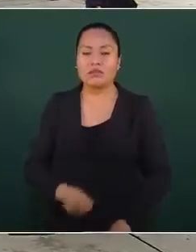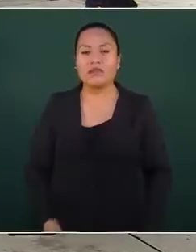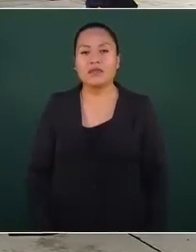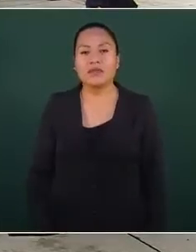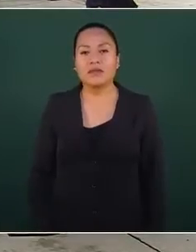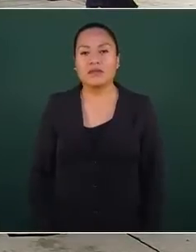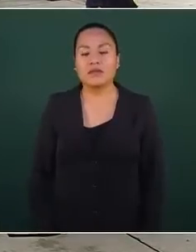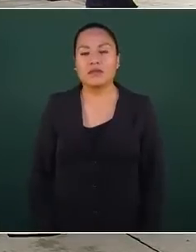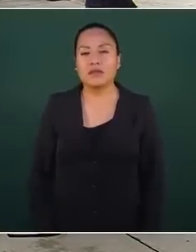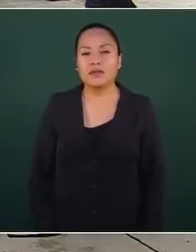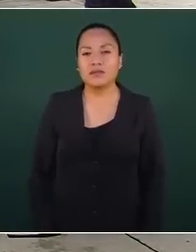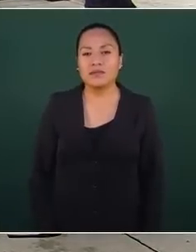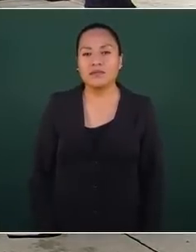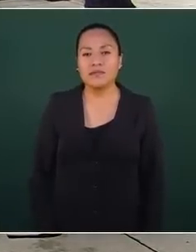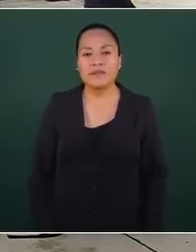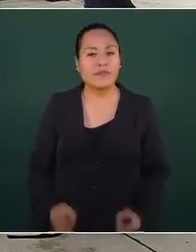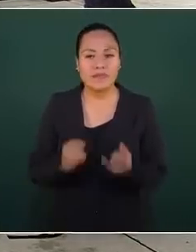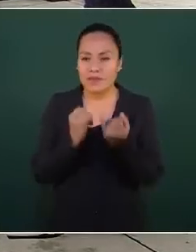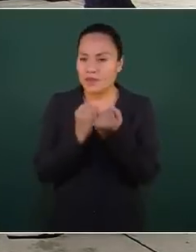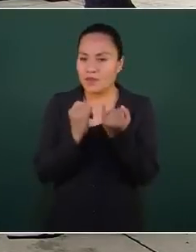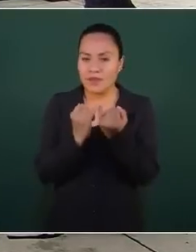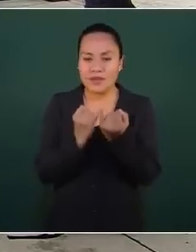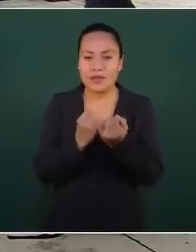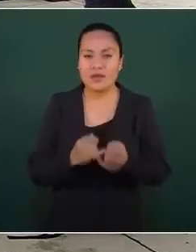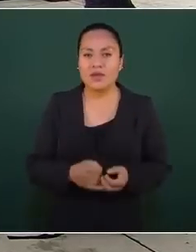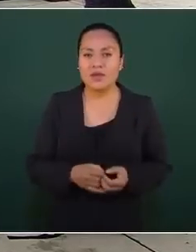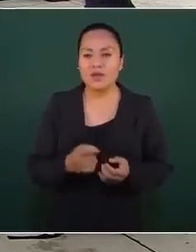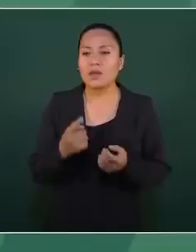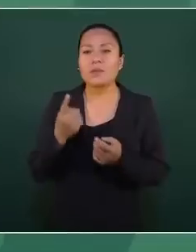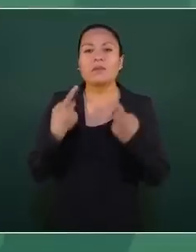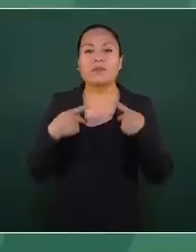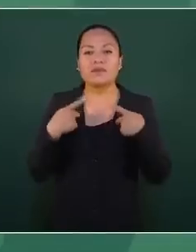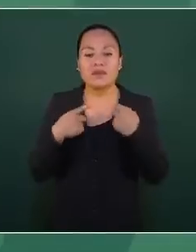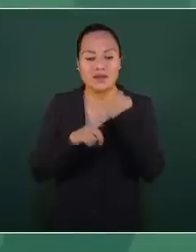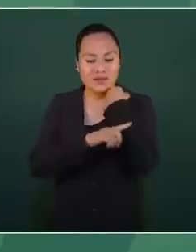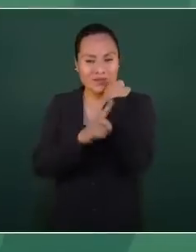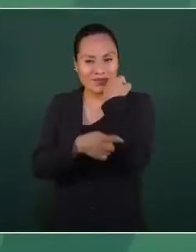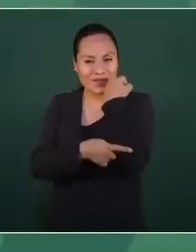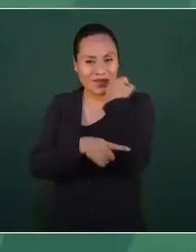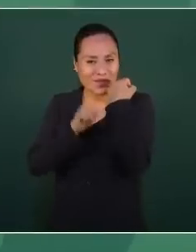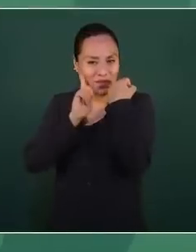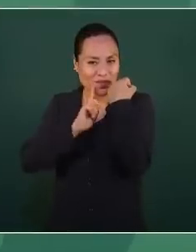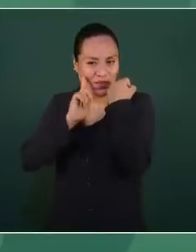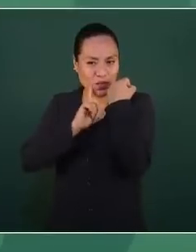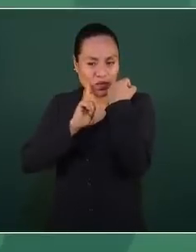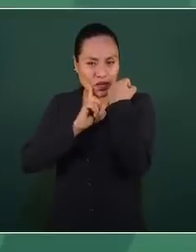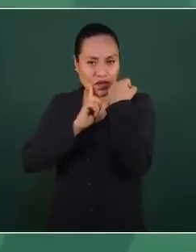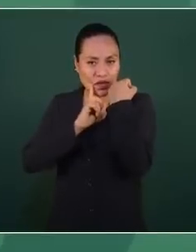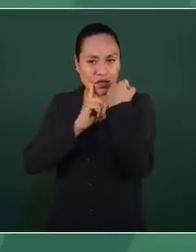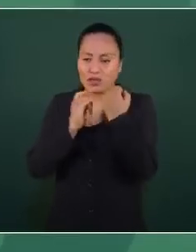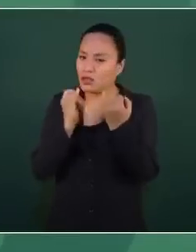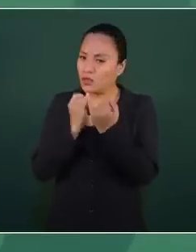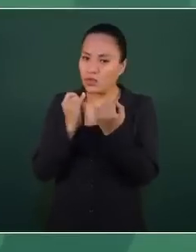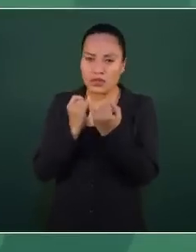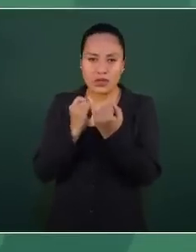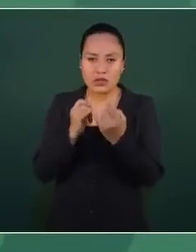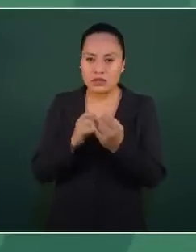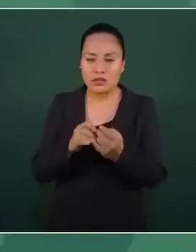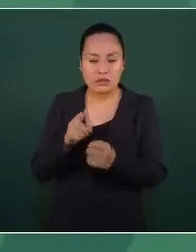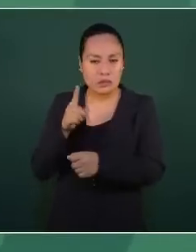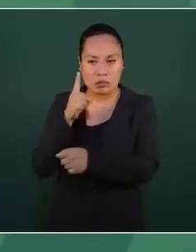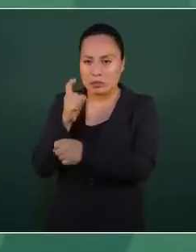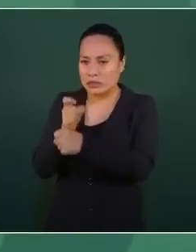Lo vamos a hacer igual que se hizo con embarazadas, que se está haciendo con mujeres